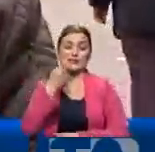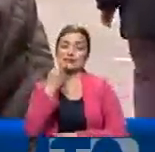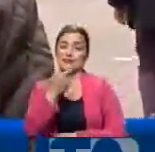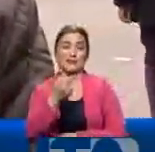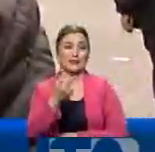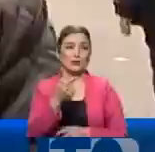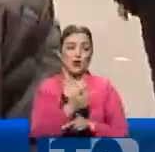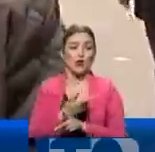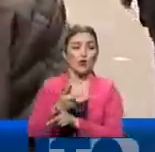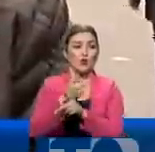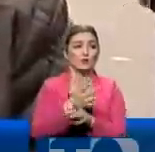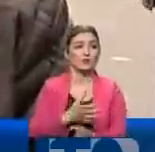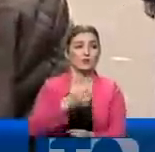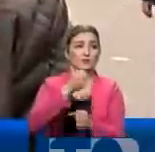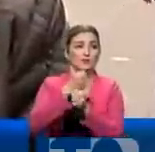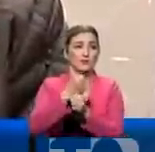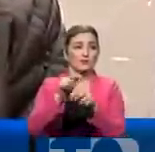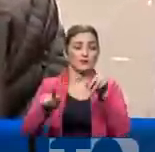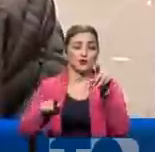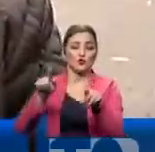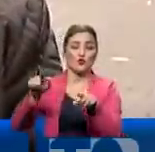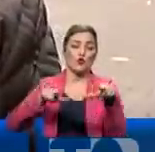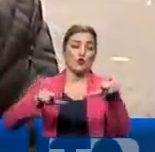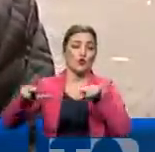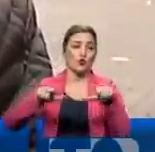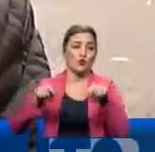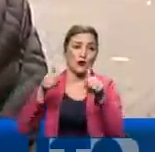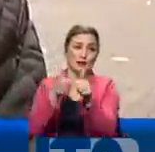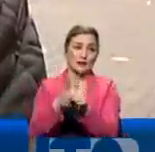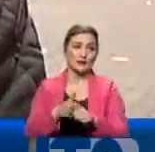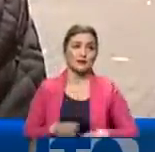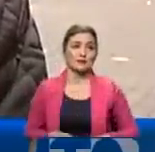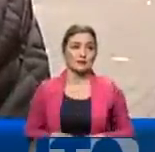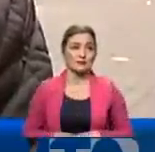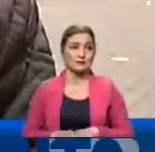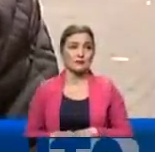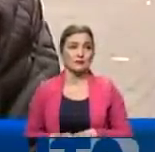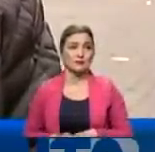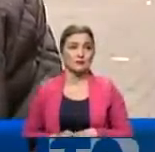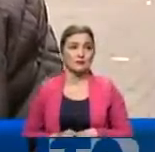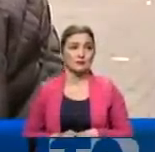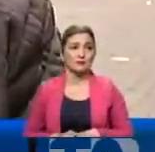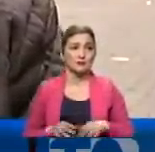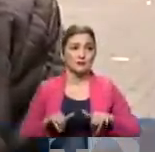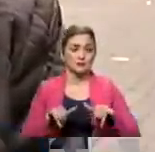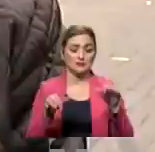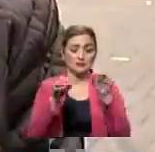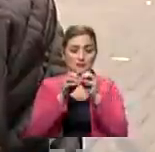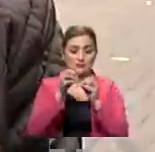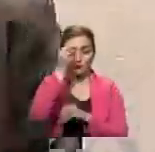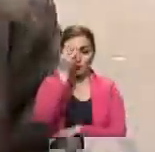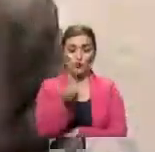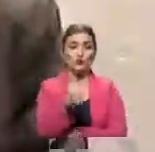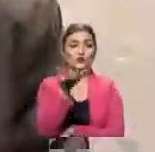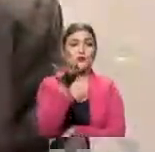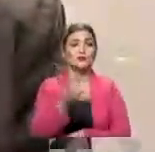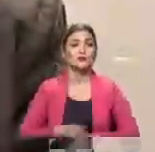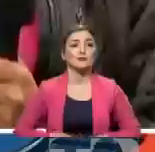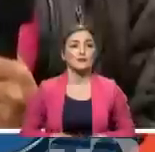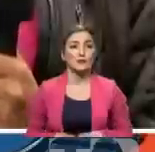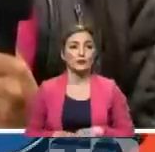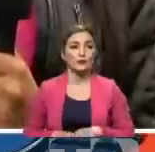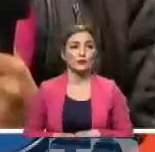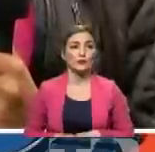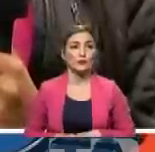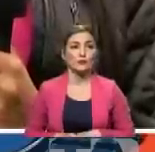ellos deben precautelar la seguridad de algunos sitios que están aledaños a esta zona. Regresamos con ustedes, estudios. Muy buenos días.